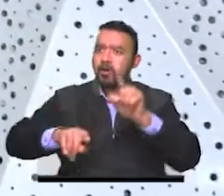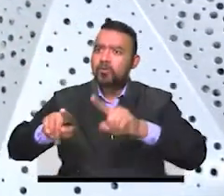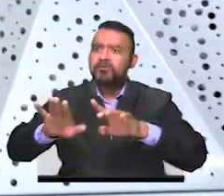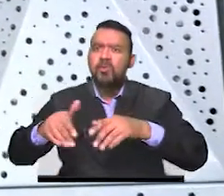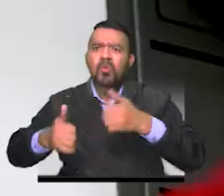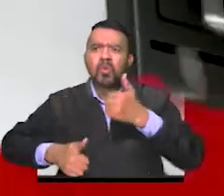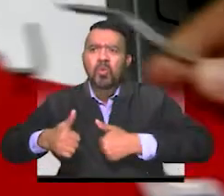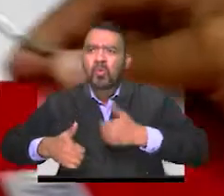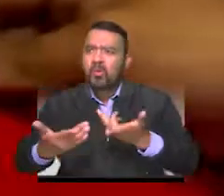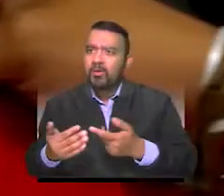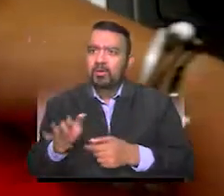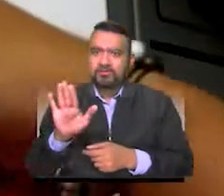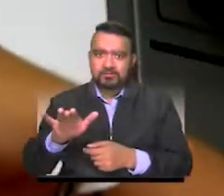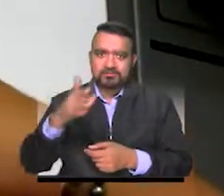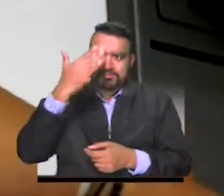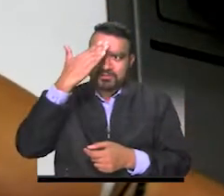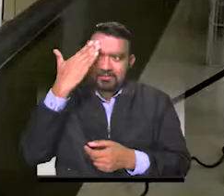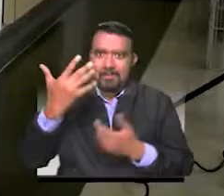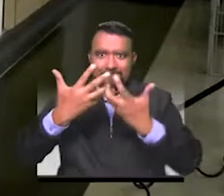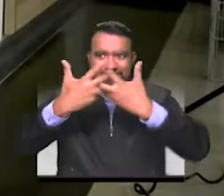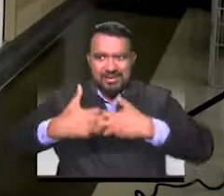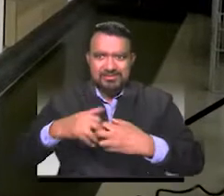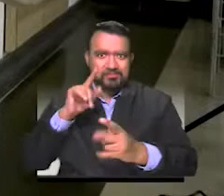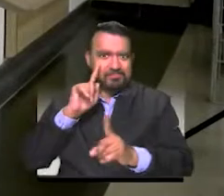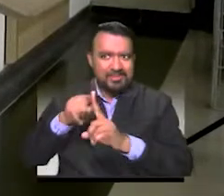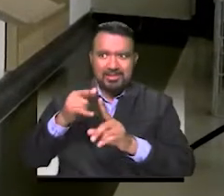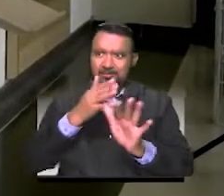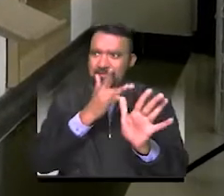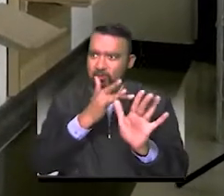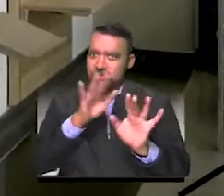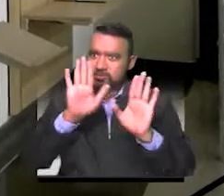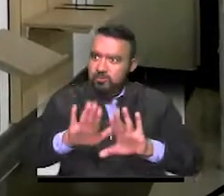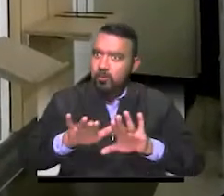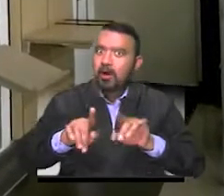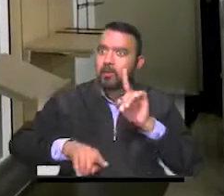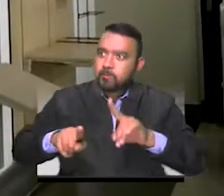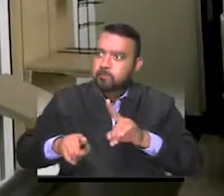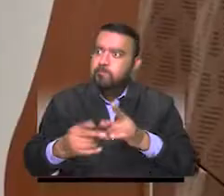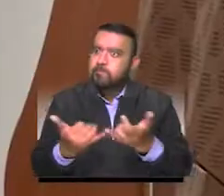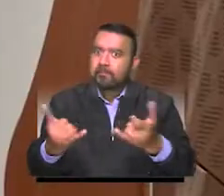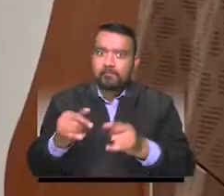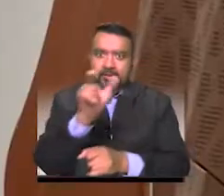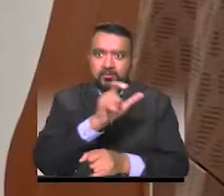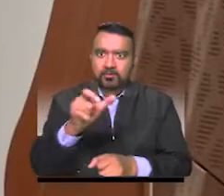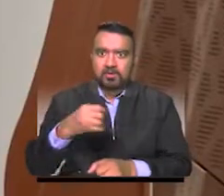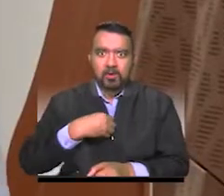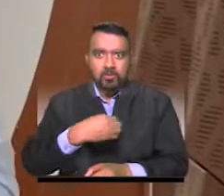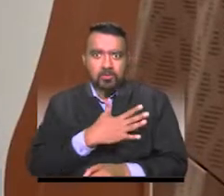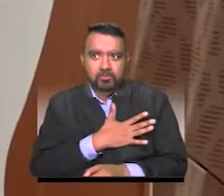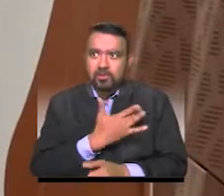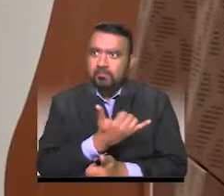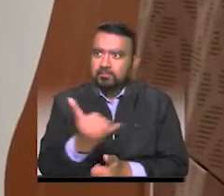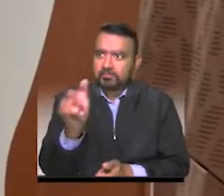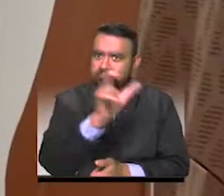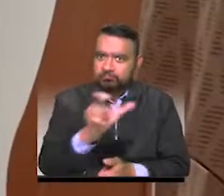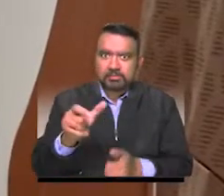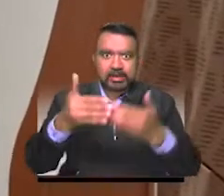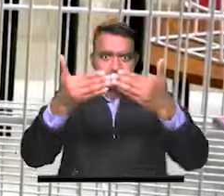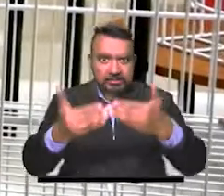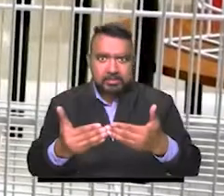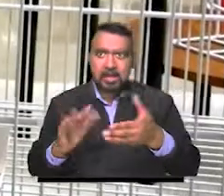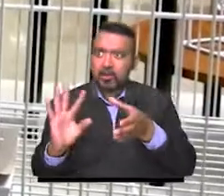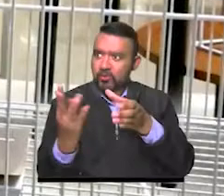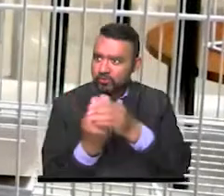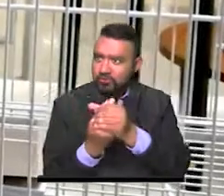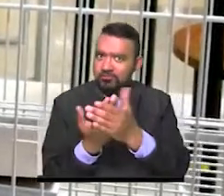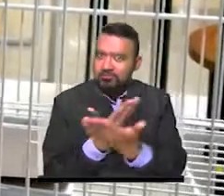de empresa, industria, comercio, servicios, oportunidades para la gente, incluyente. Es una alegría muy grande poder